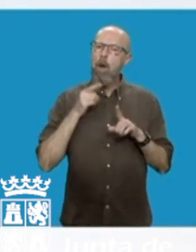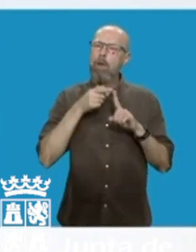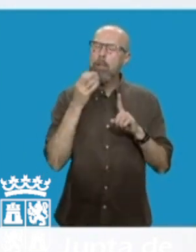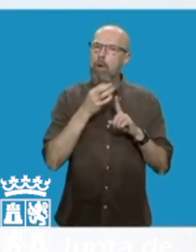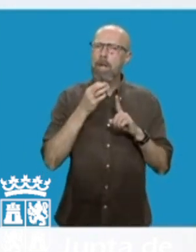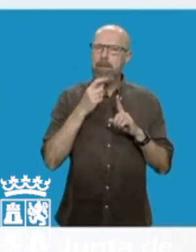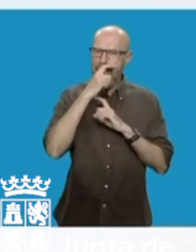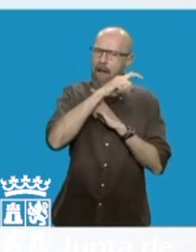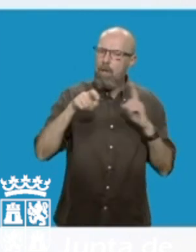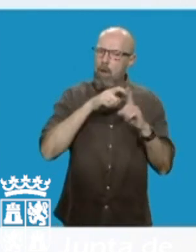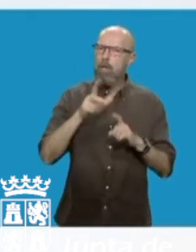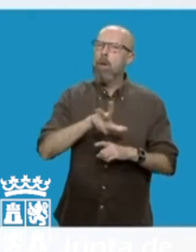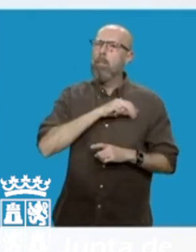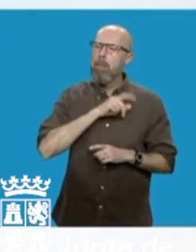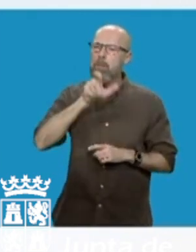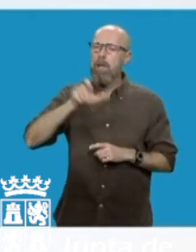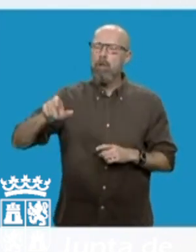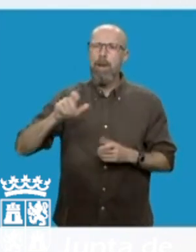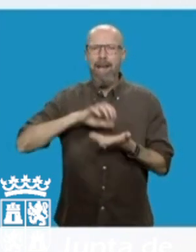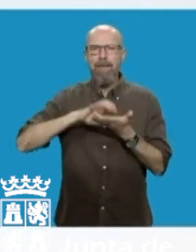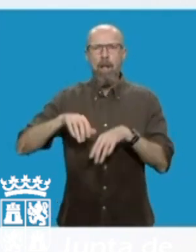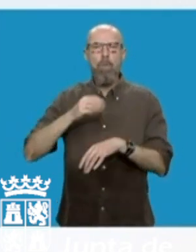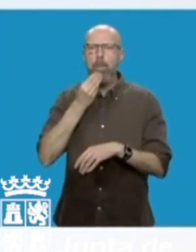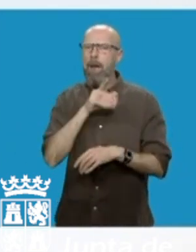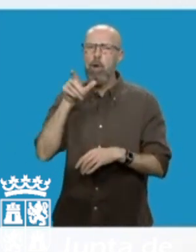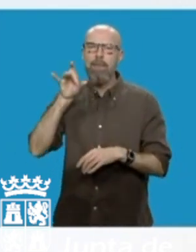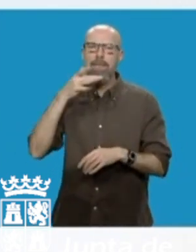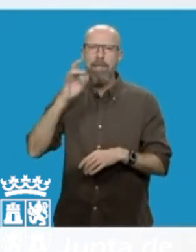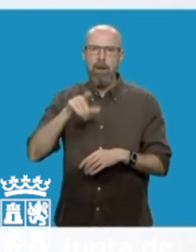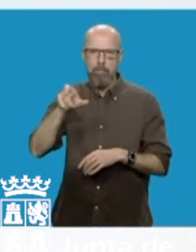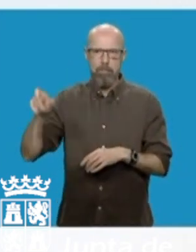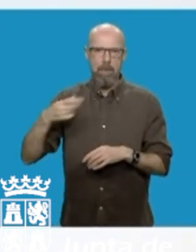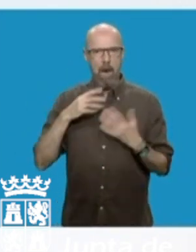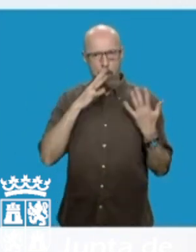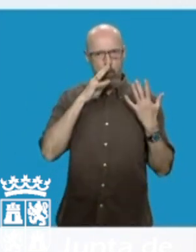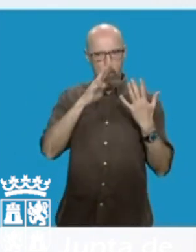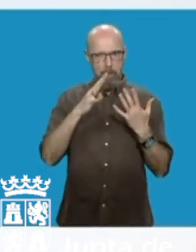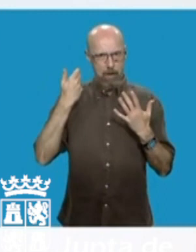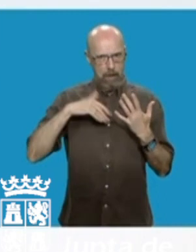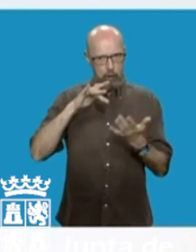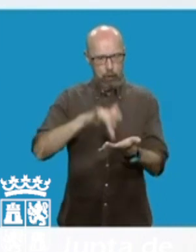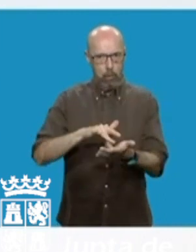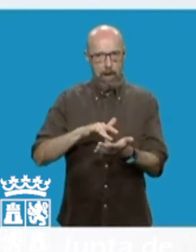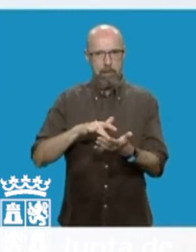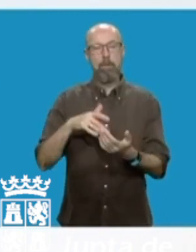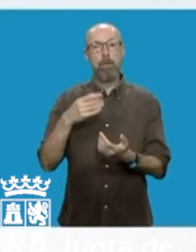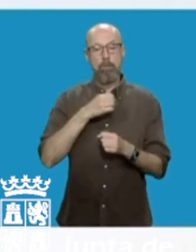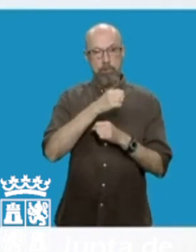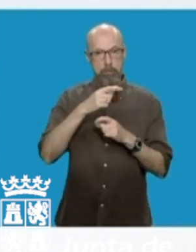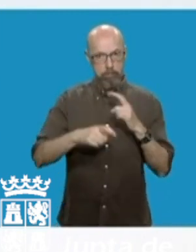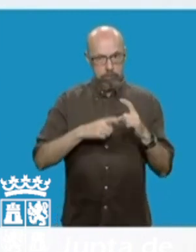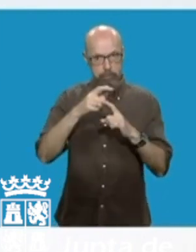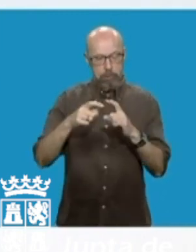los mejores del deporte en Castilla y León. Ya son 9 las ediciones celebradas y el deporte castellano y leonés sigue cosechando éxitos